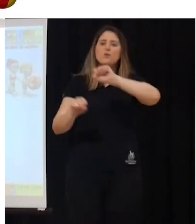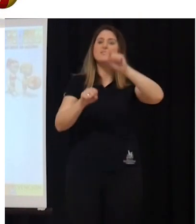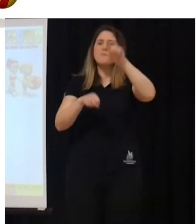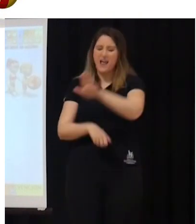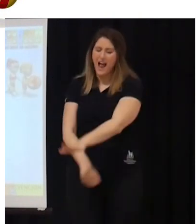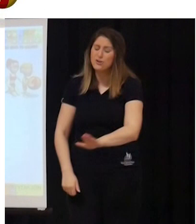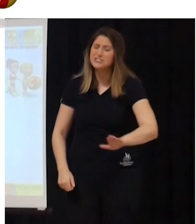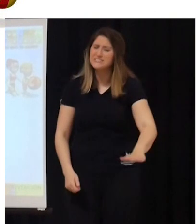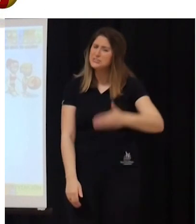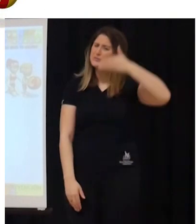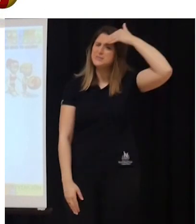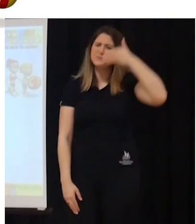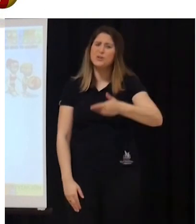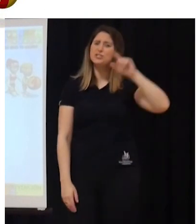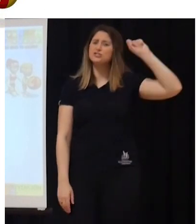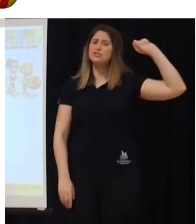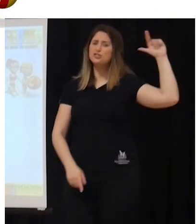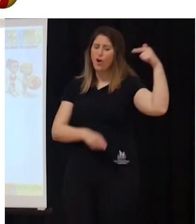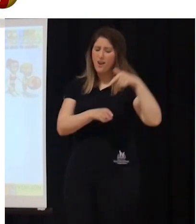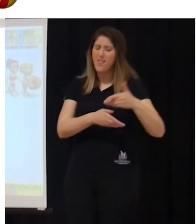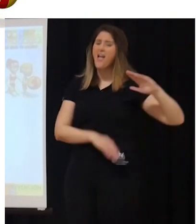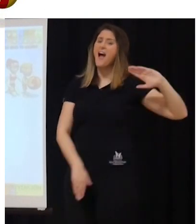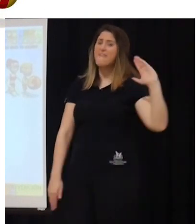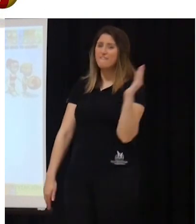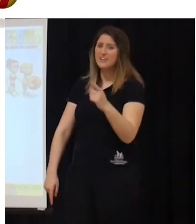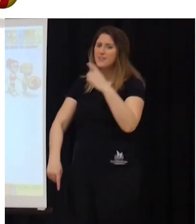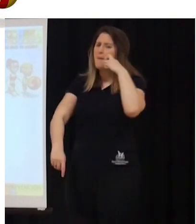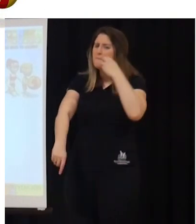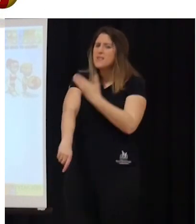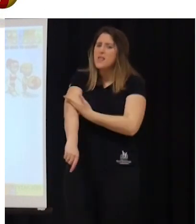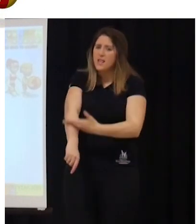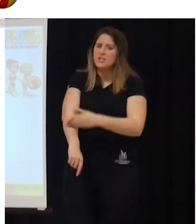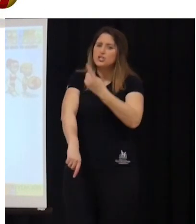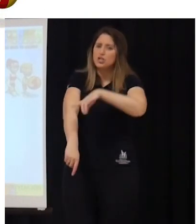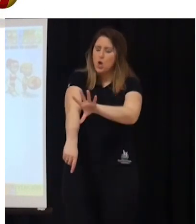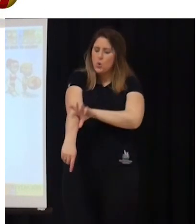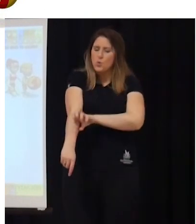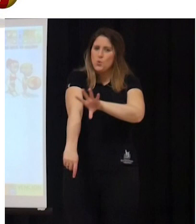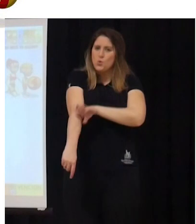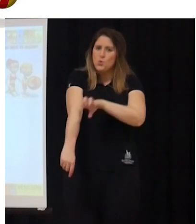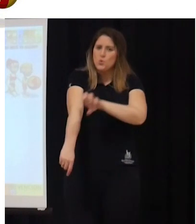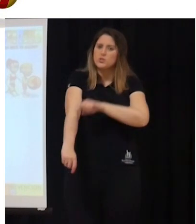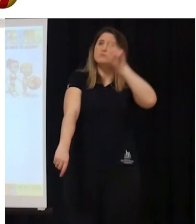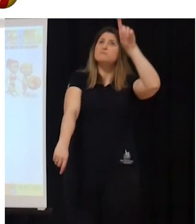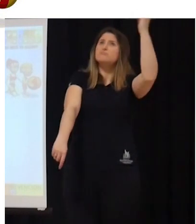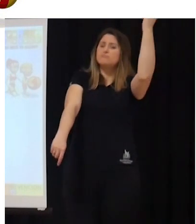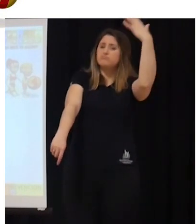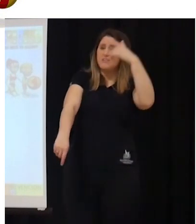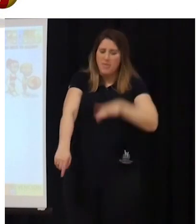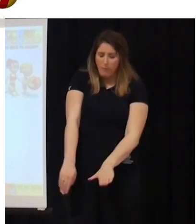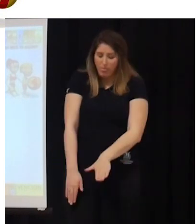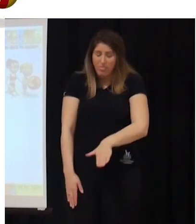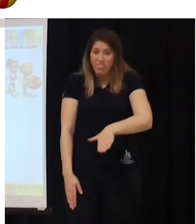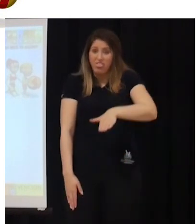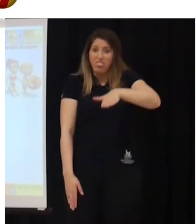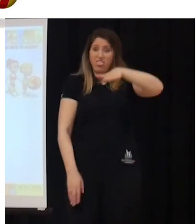protejan a los niños. El sol tiene un efecto acumulativo sobre la piel. vamos recibiendo la lección solar desde que somos niños